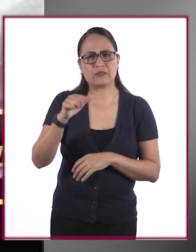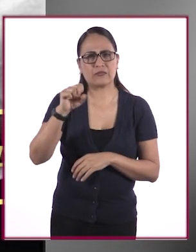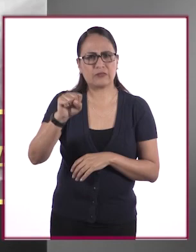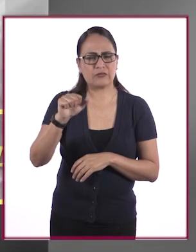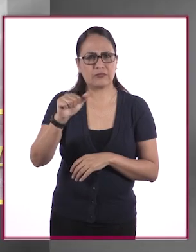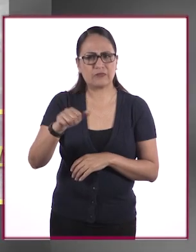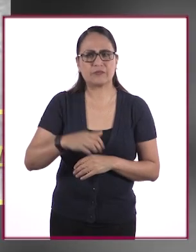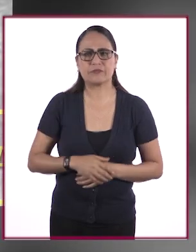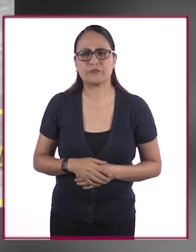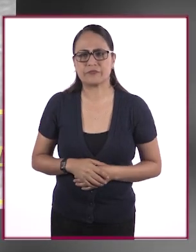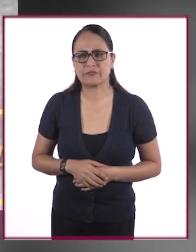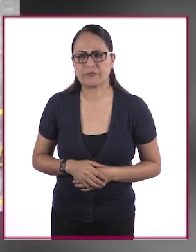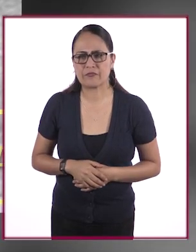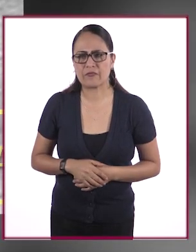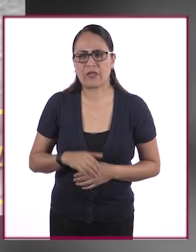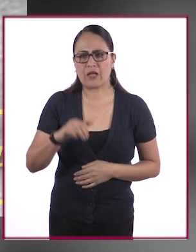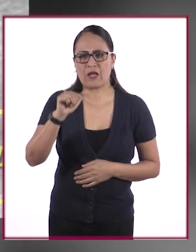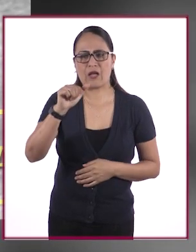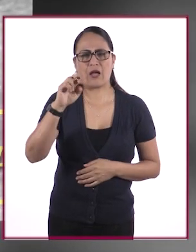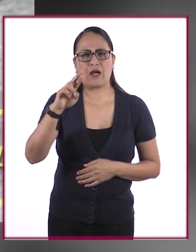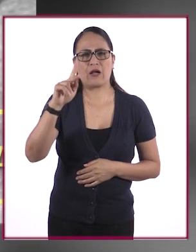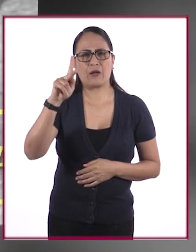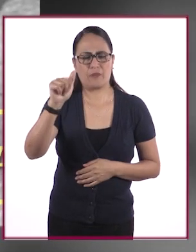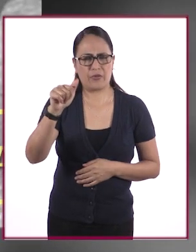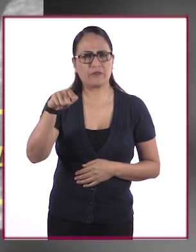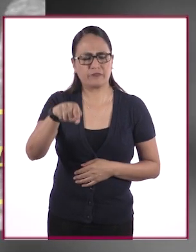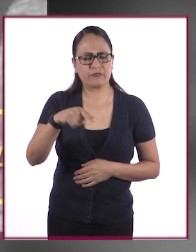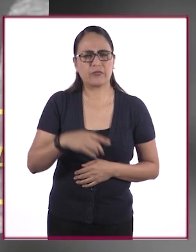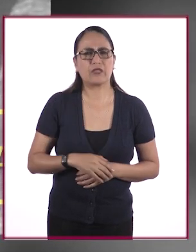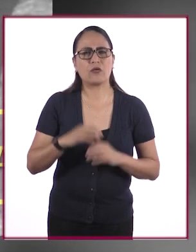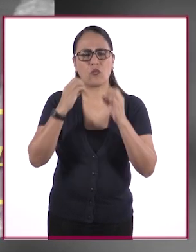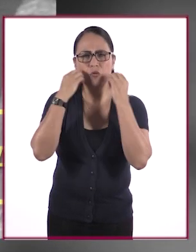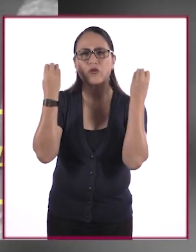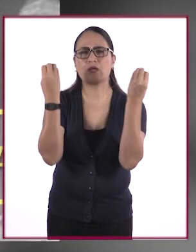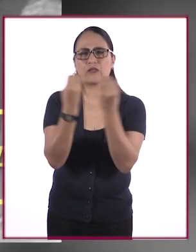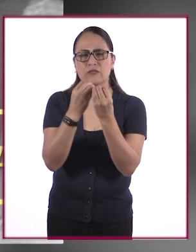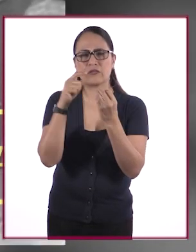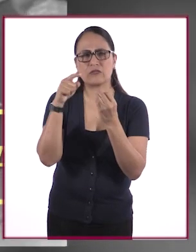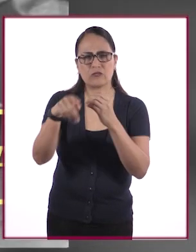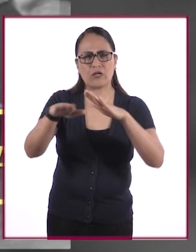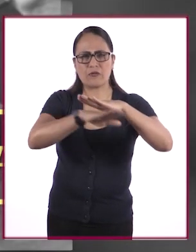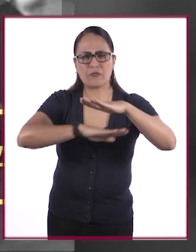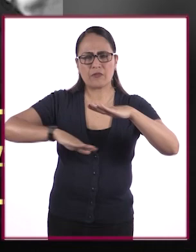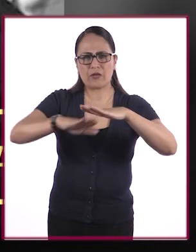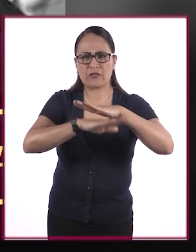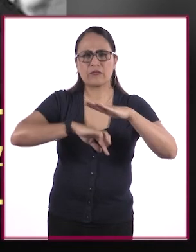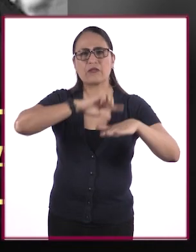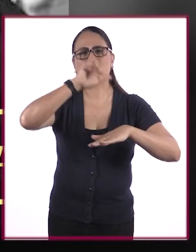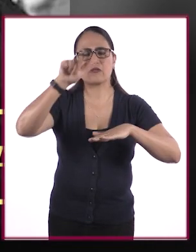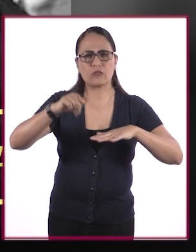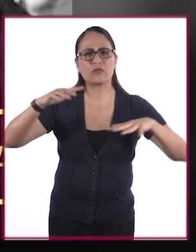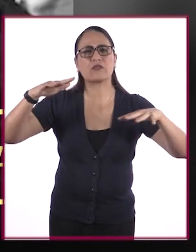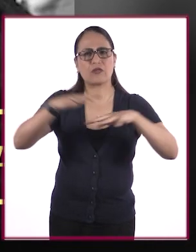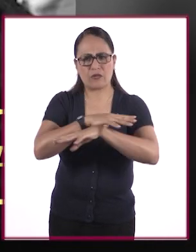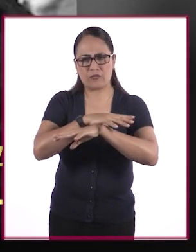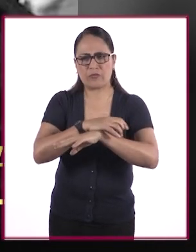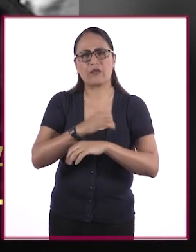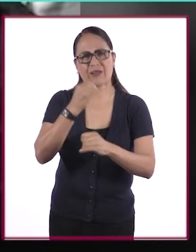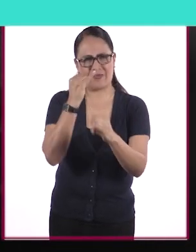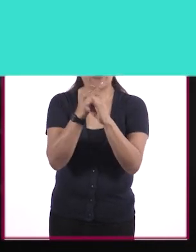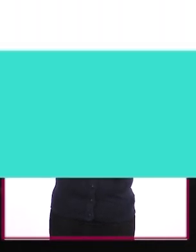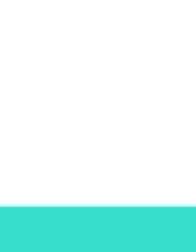Defensa, ARPA por sus siglas en inglés, considerada la organización que asentó las bases de lo que más tarde conoceríamos como